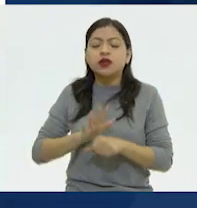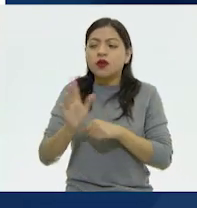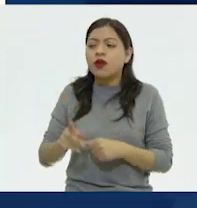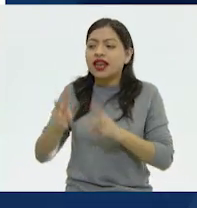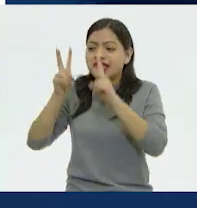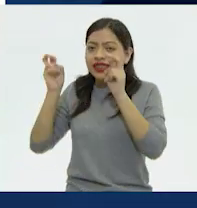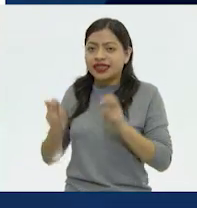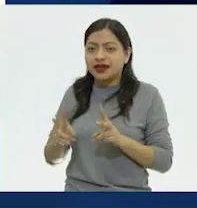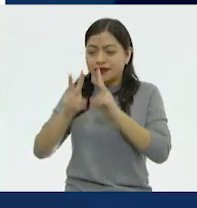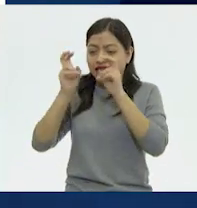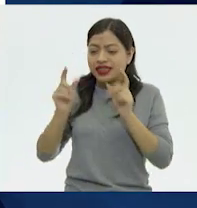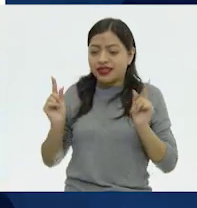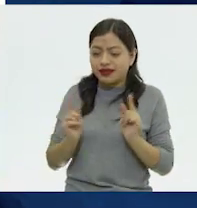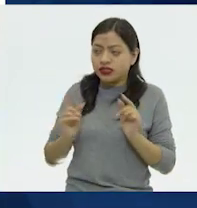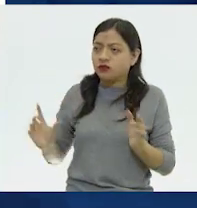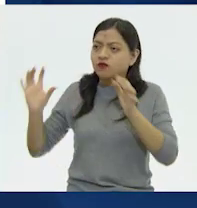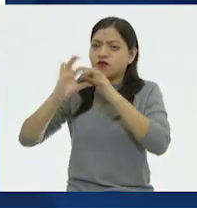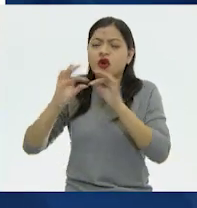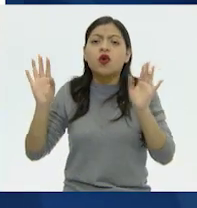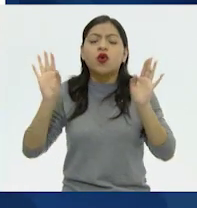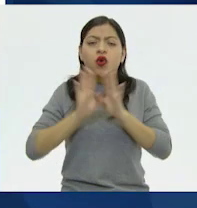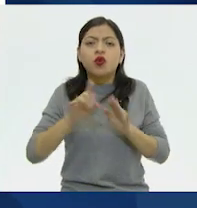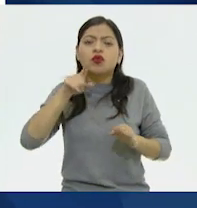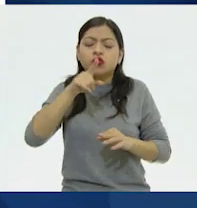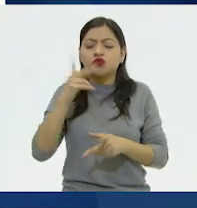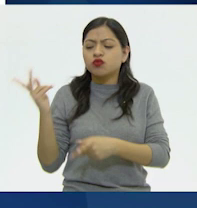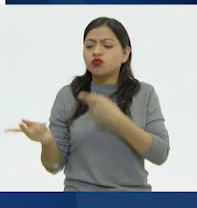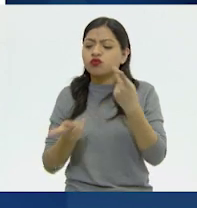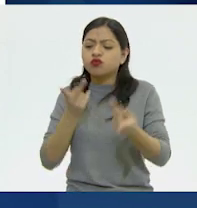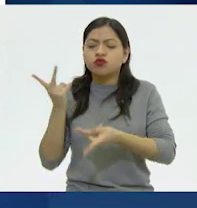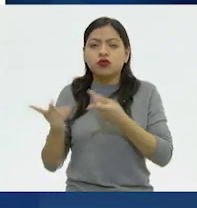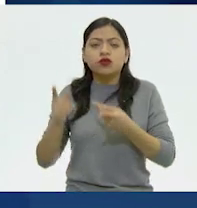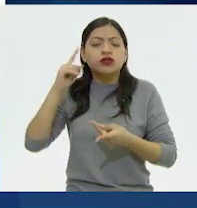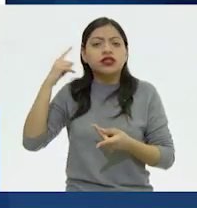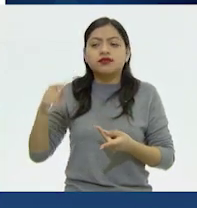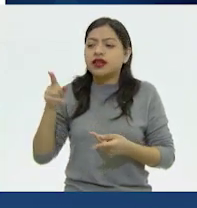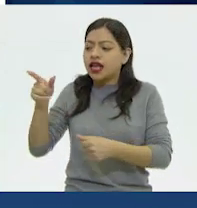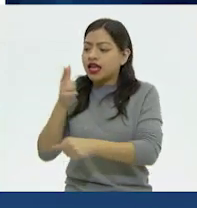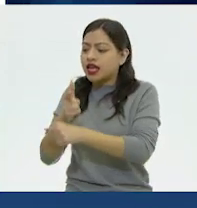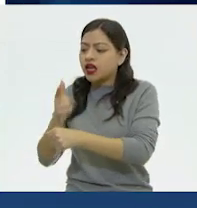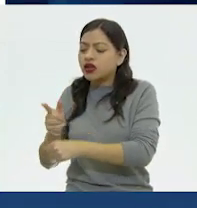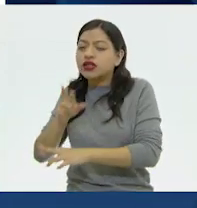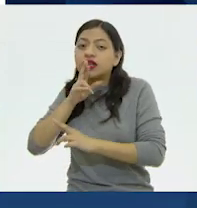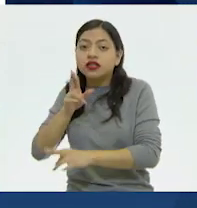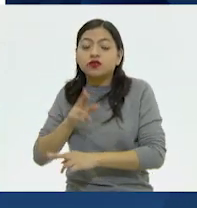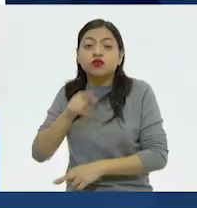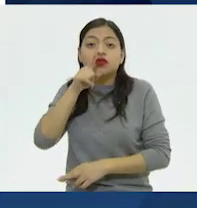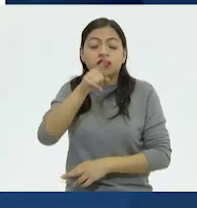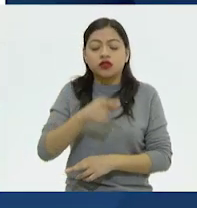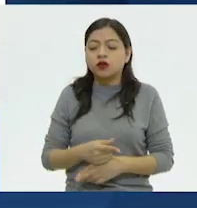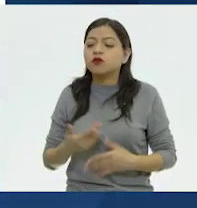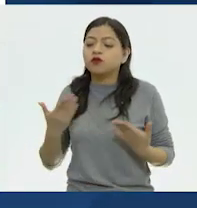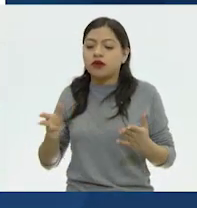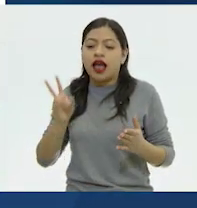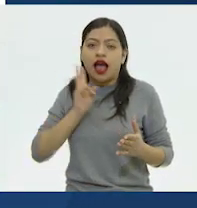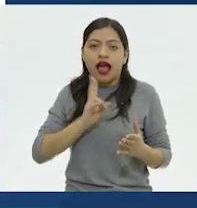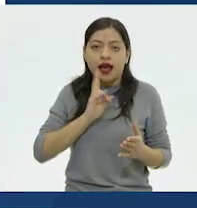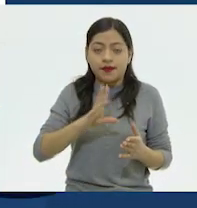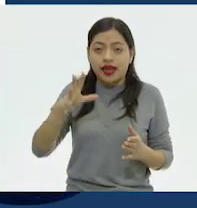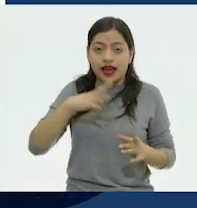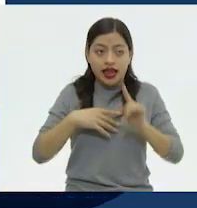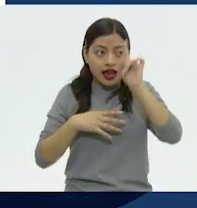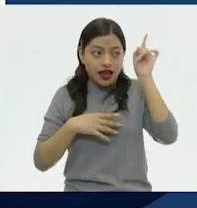Elabora una lista de posibles preguntas vinculadas con los aspectos que identificaste. Verifica que contengan los signos de